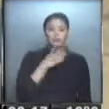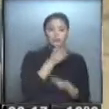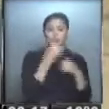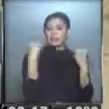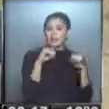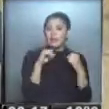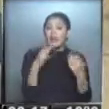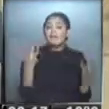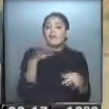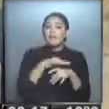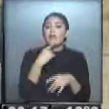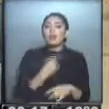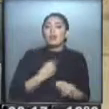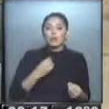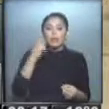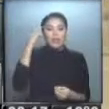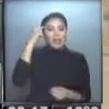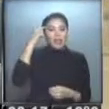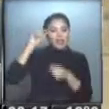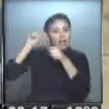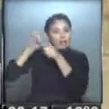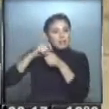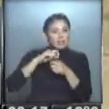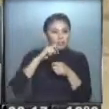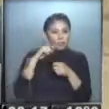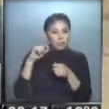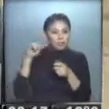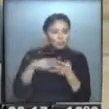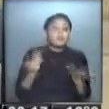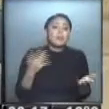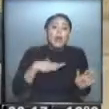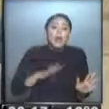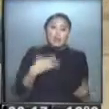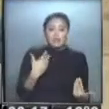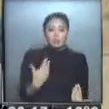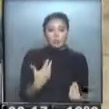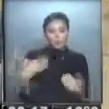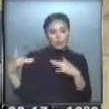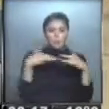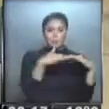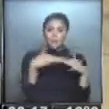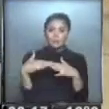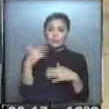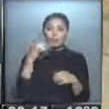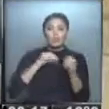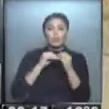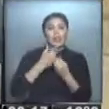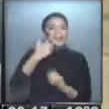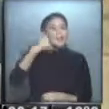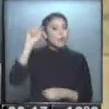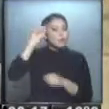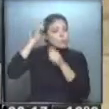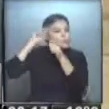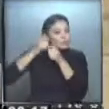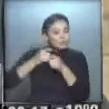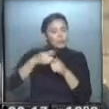entrenar, a ver lo que me dice el médico por el tema de los puntos y bueno, esperar a ver si puedo llegar al partido. Tengo 3 puntos, ahora,